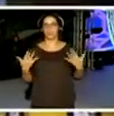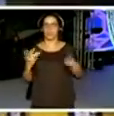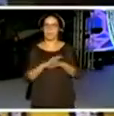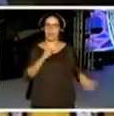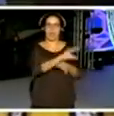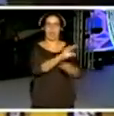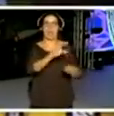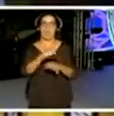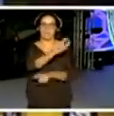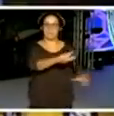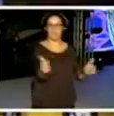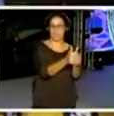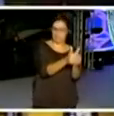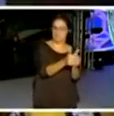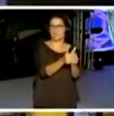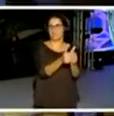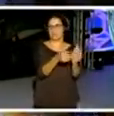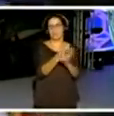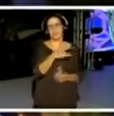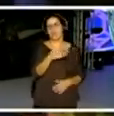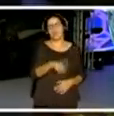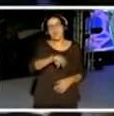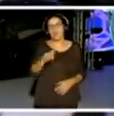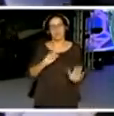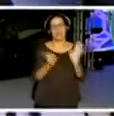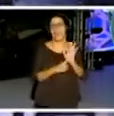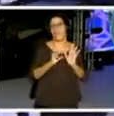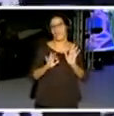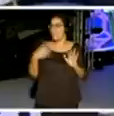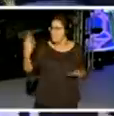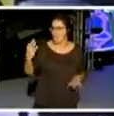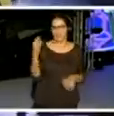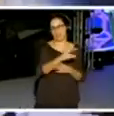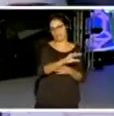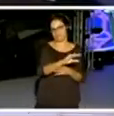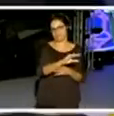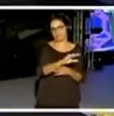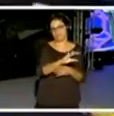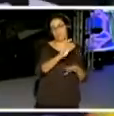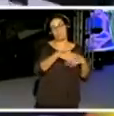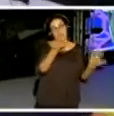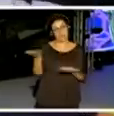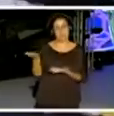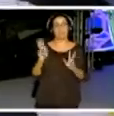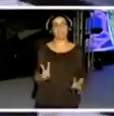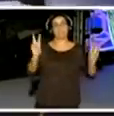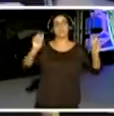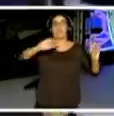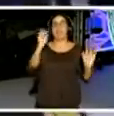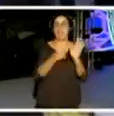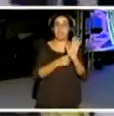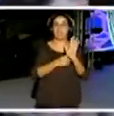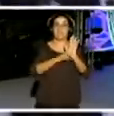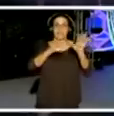dependientes. No es una caridad, es ley, se lo tienen que dar. Para todos ustedes, leyes en papel